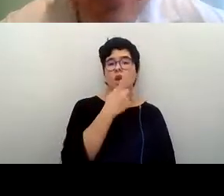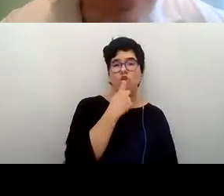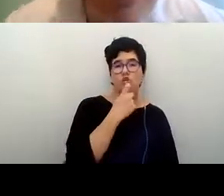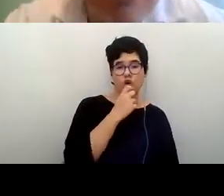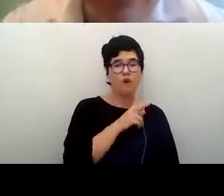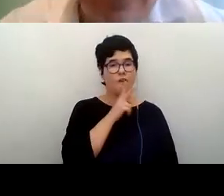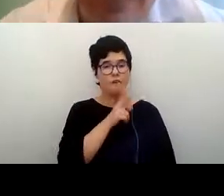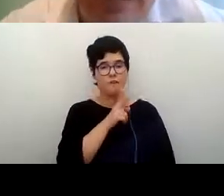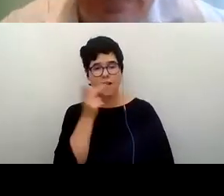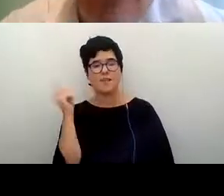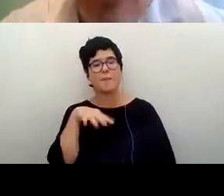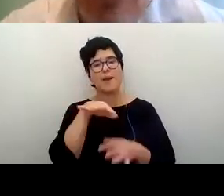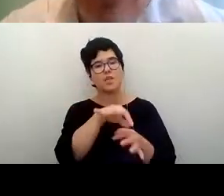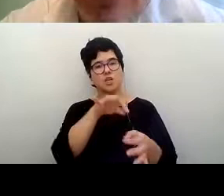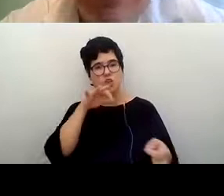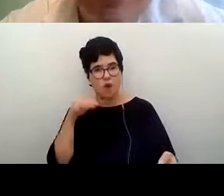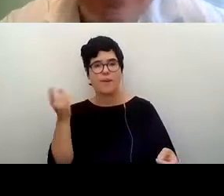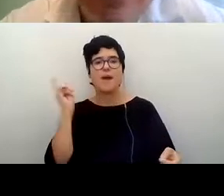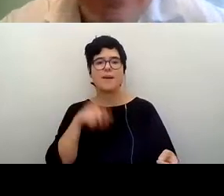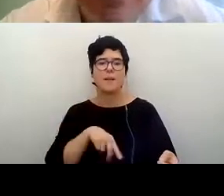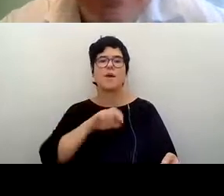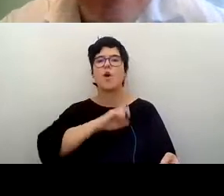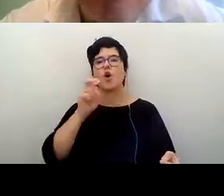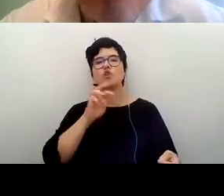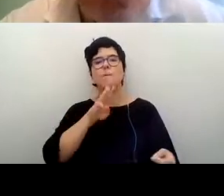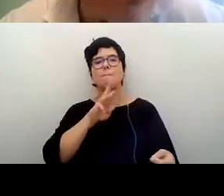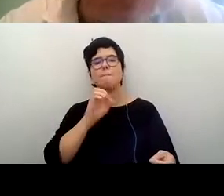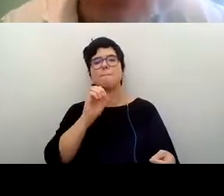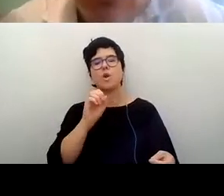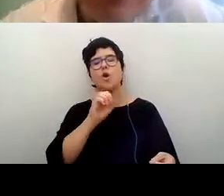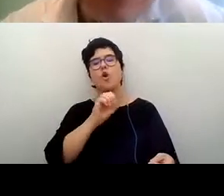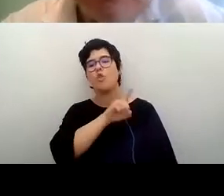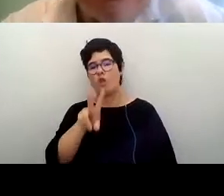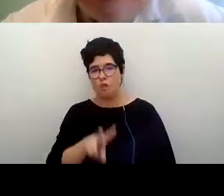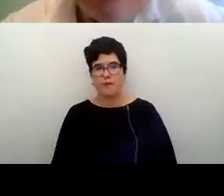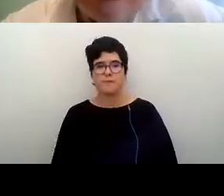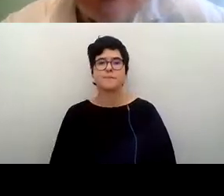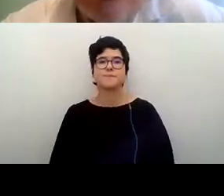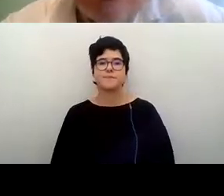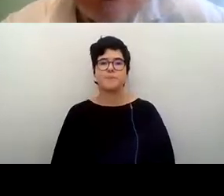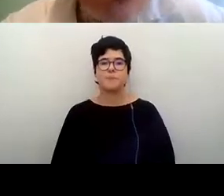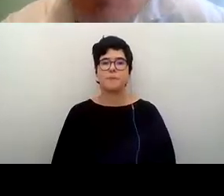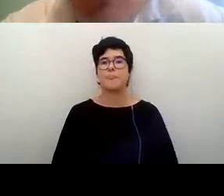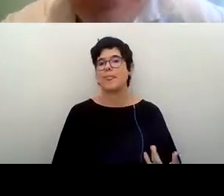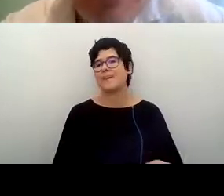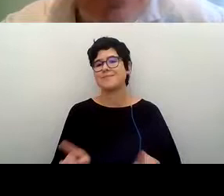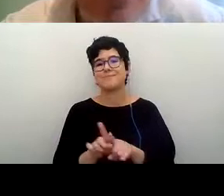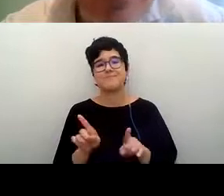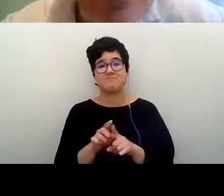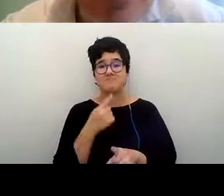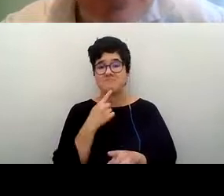Y veis aquí también el Pro12. Como os digo, son productos muy